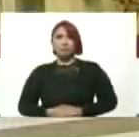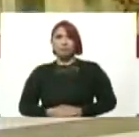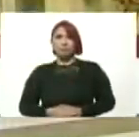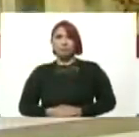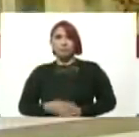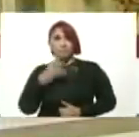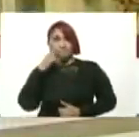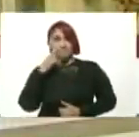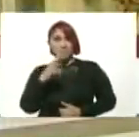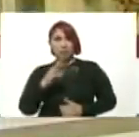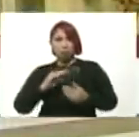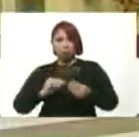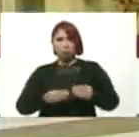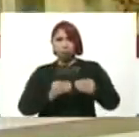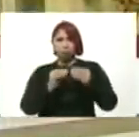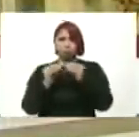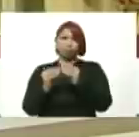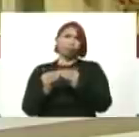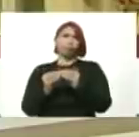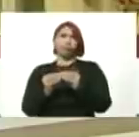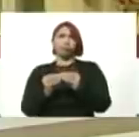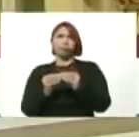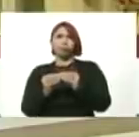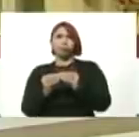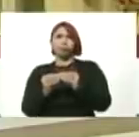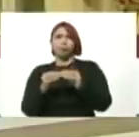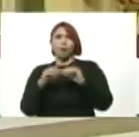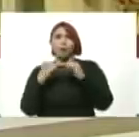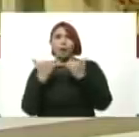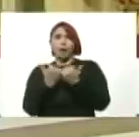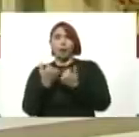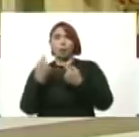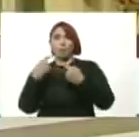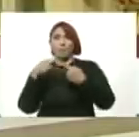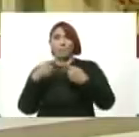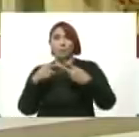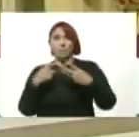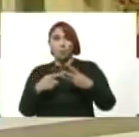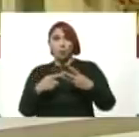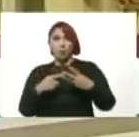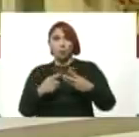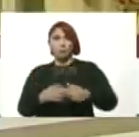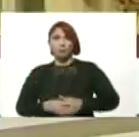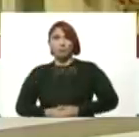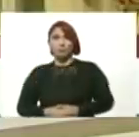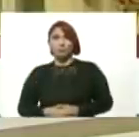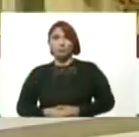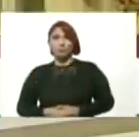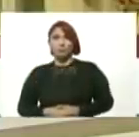para ver la rehabilitación integral de las aulas multipropósito del núcleo